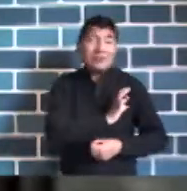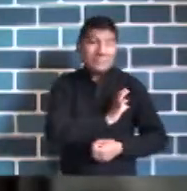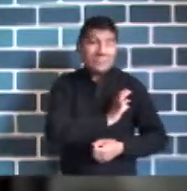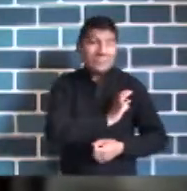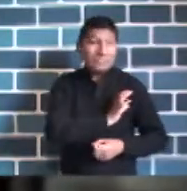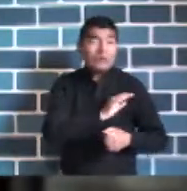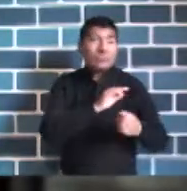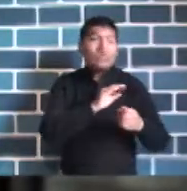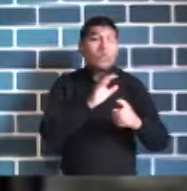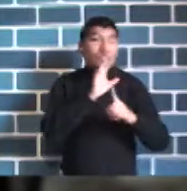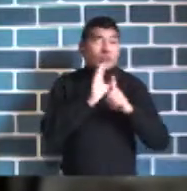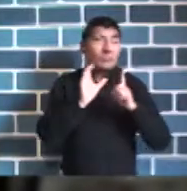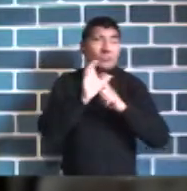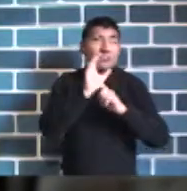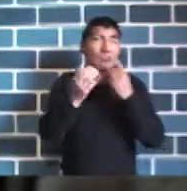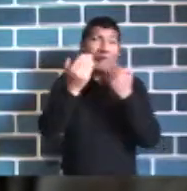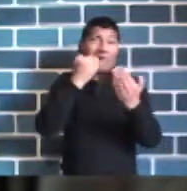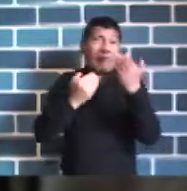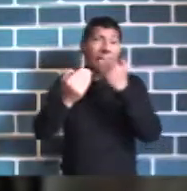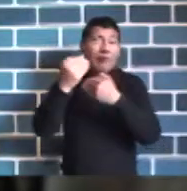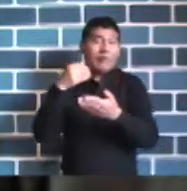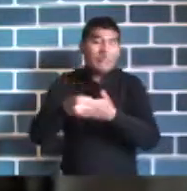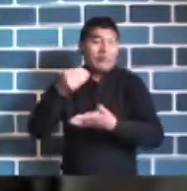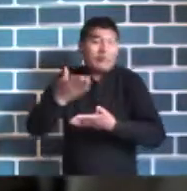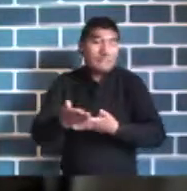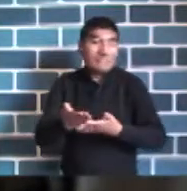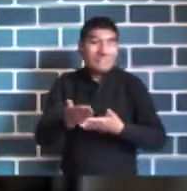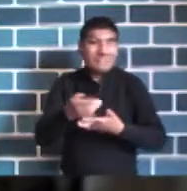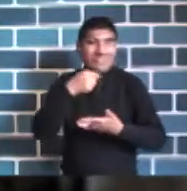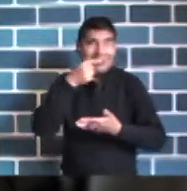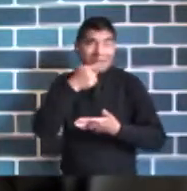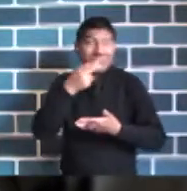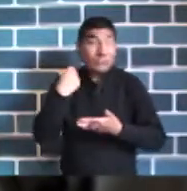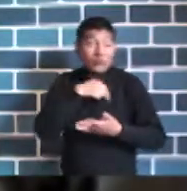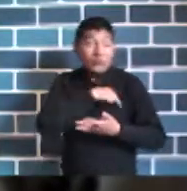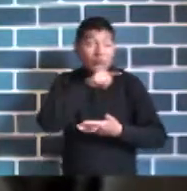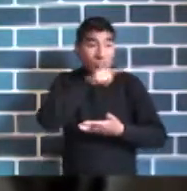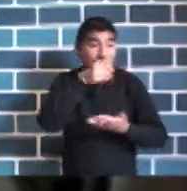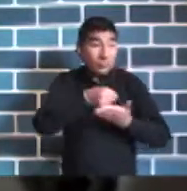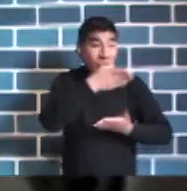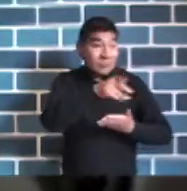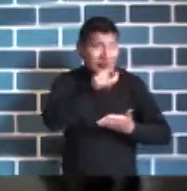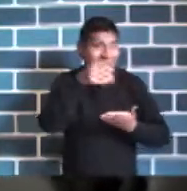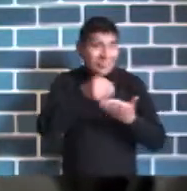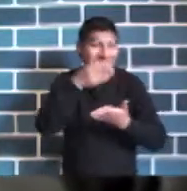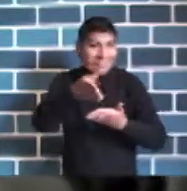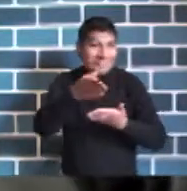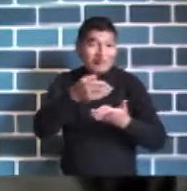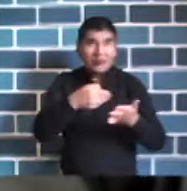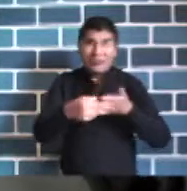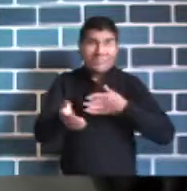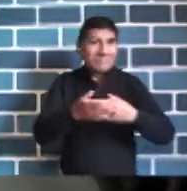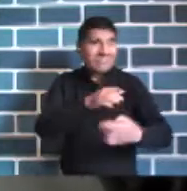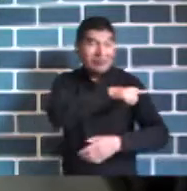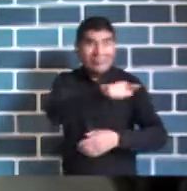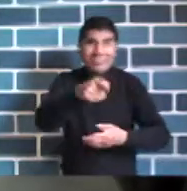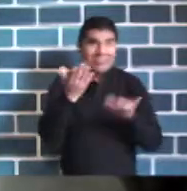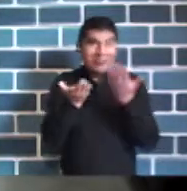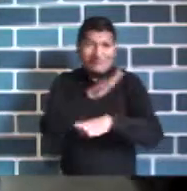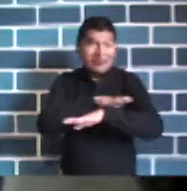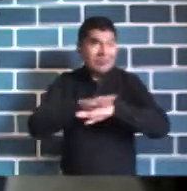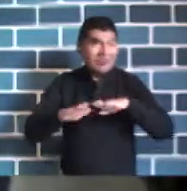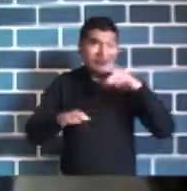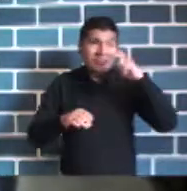consumismo a quien escuchamos que nos dice que debemos comprar esto o aquello aun cuando no no lo necesitamos